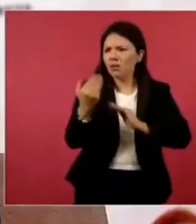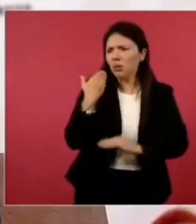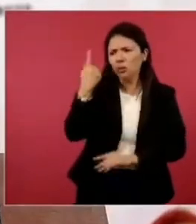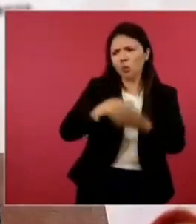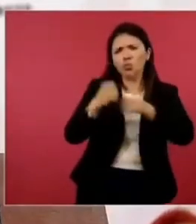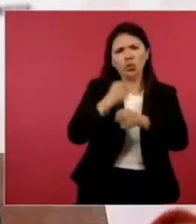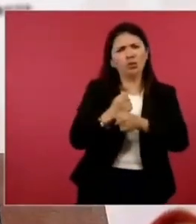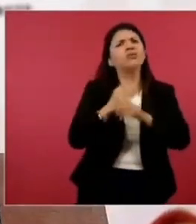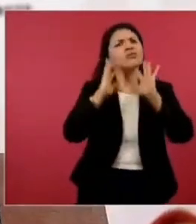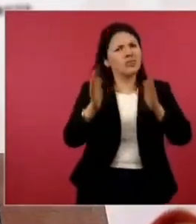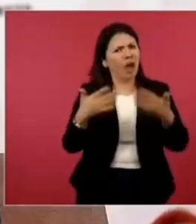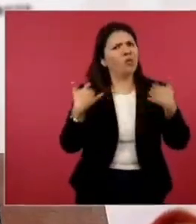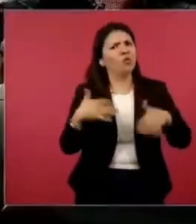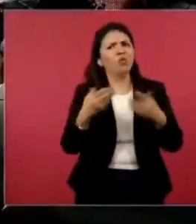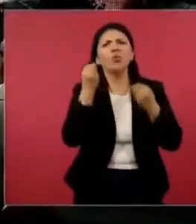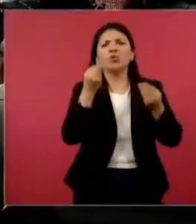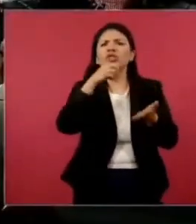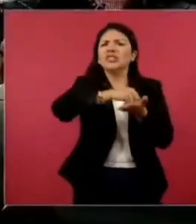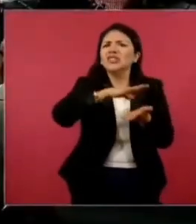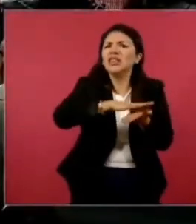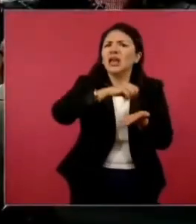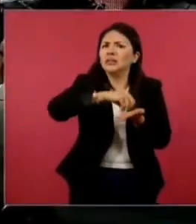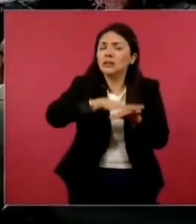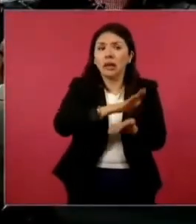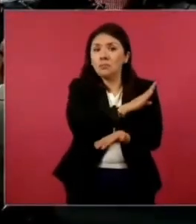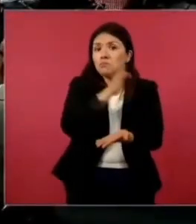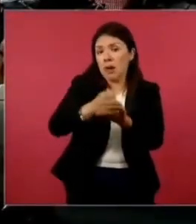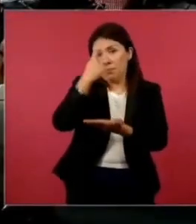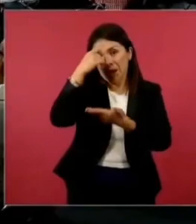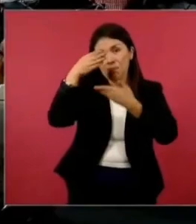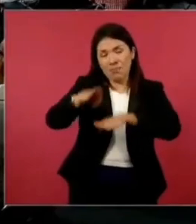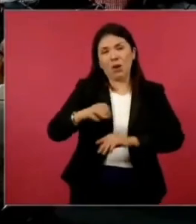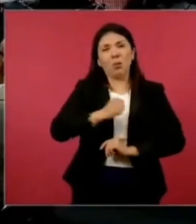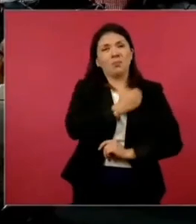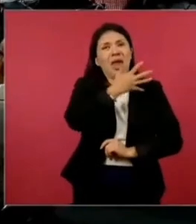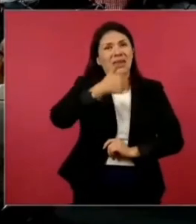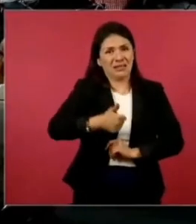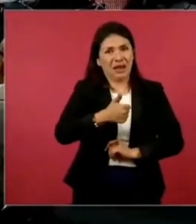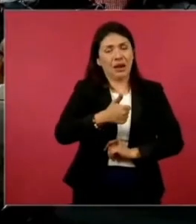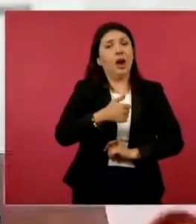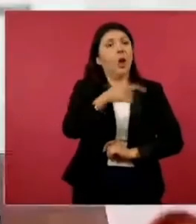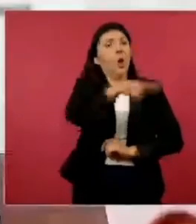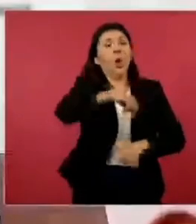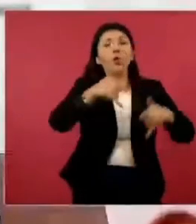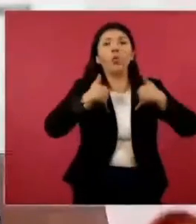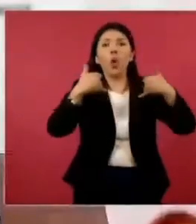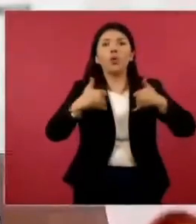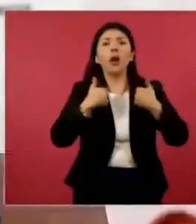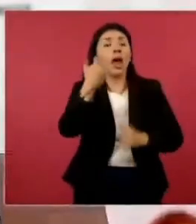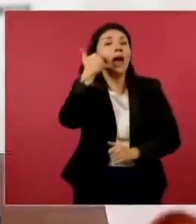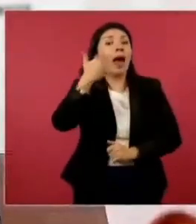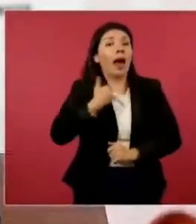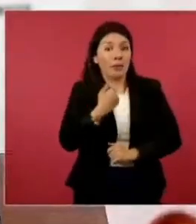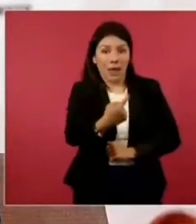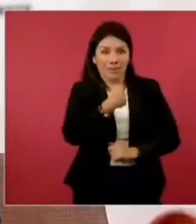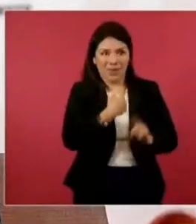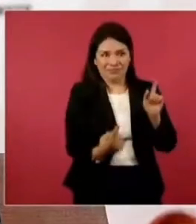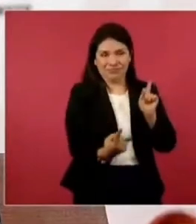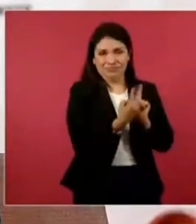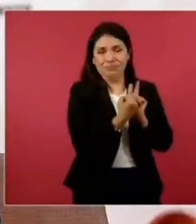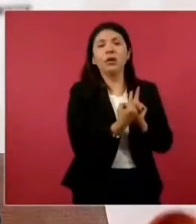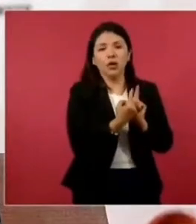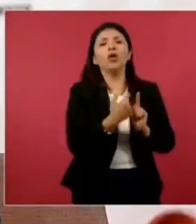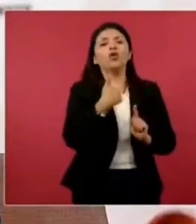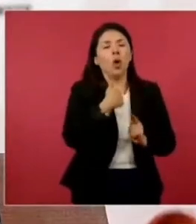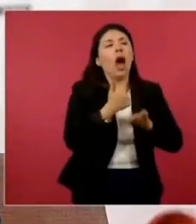una campaña muy grande de citas en las sucursales del Banco del Bienestar, en el que los jóvenes nos contactaban a nosotros, nosotros hacíamos